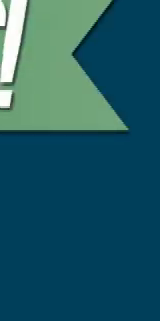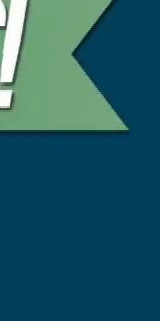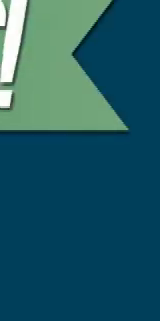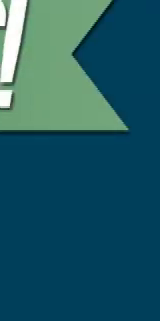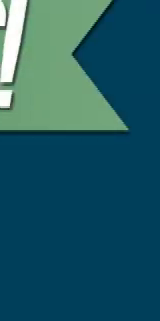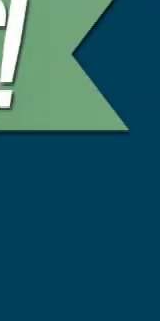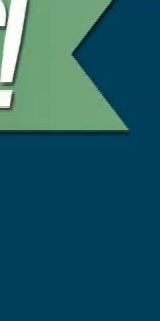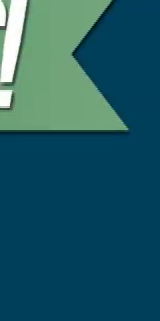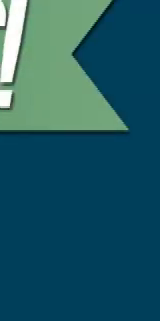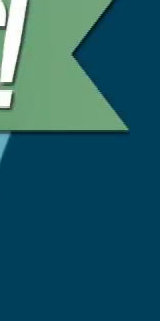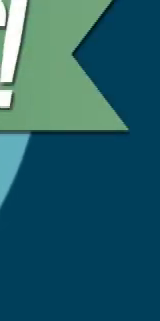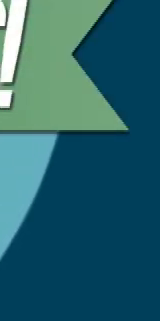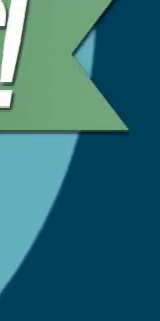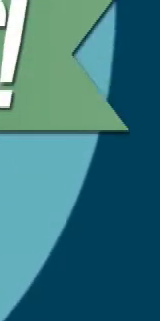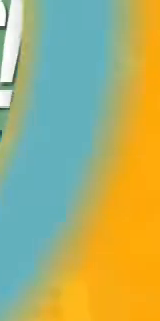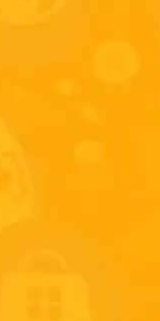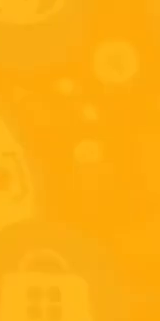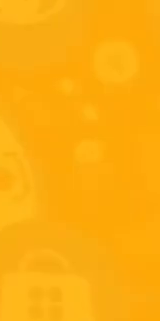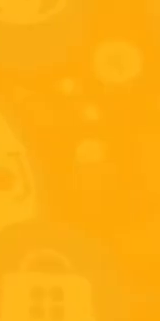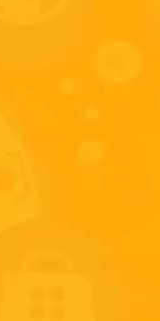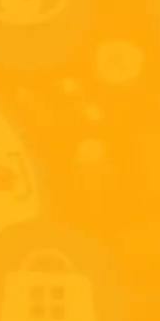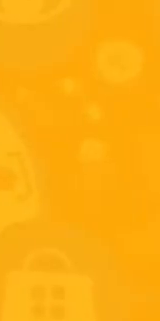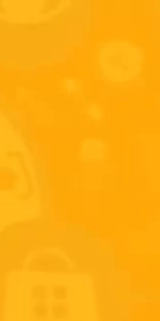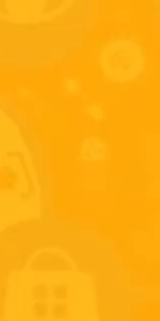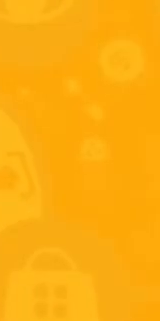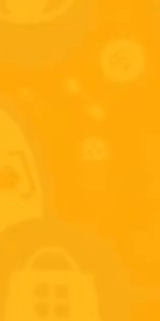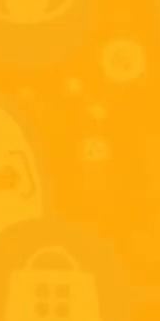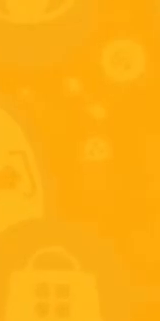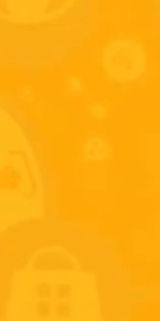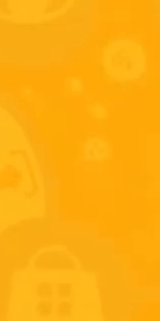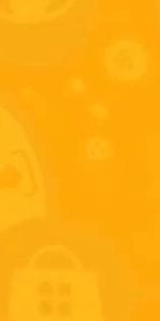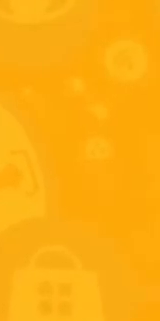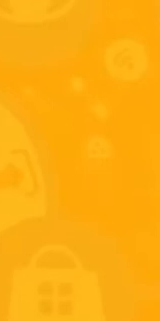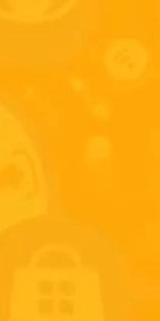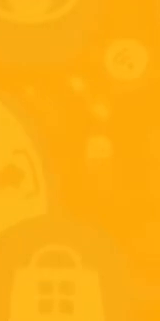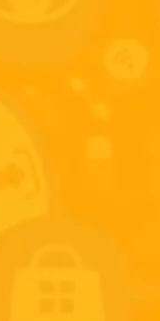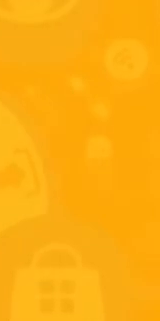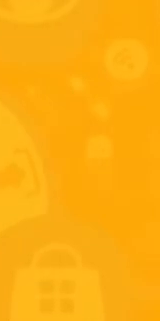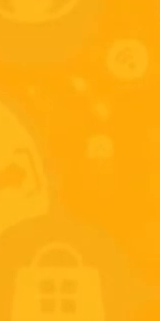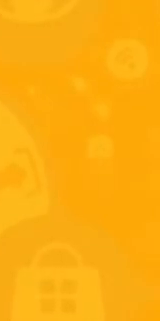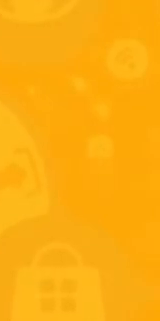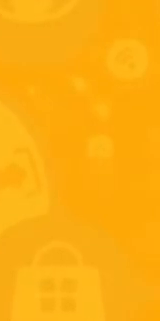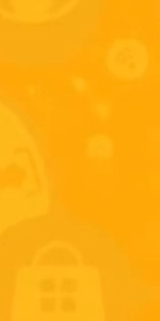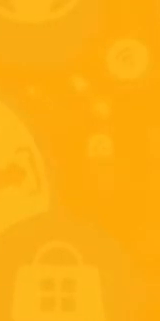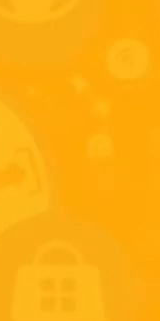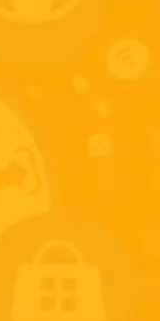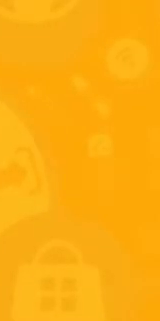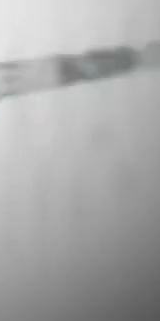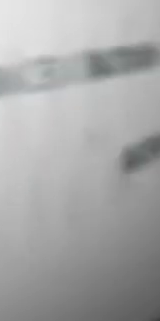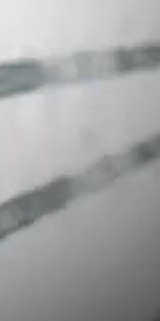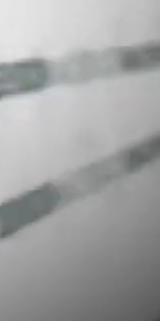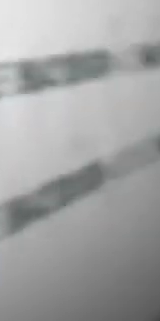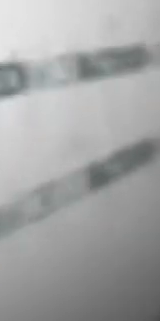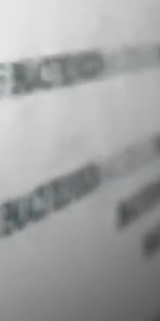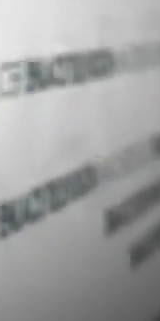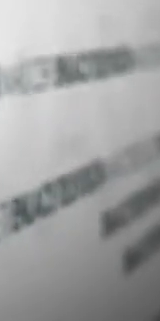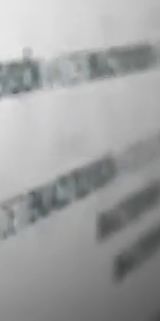mejores resultados. Clasificados Enlace Televisión, para que encuentres todo lo que buscas.